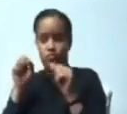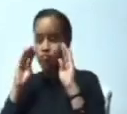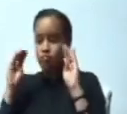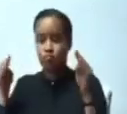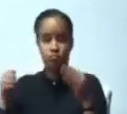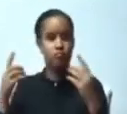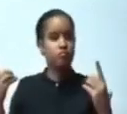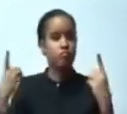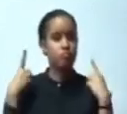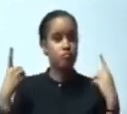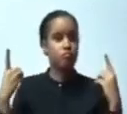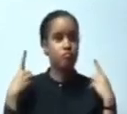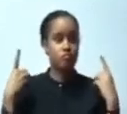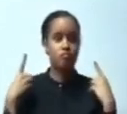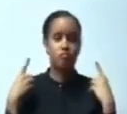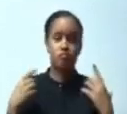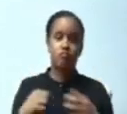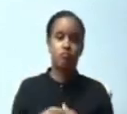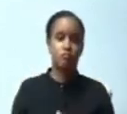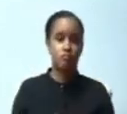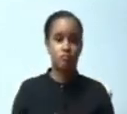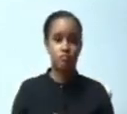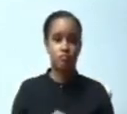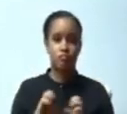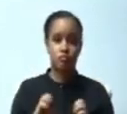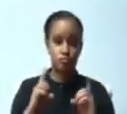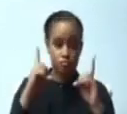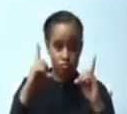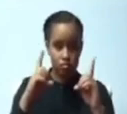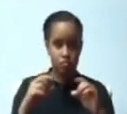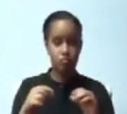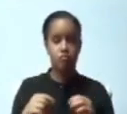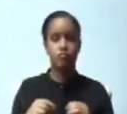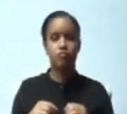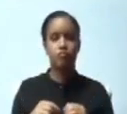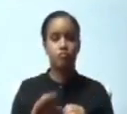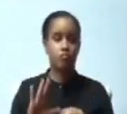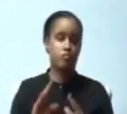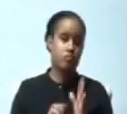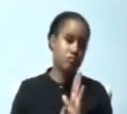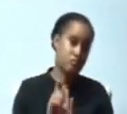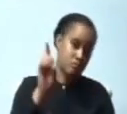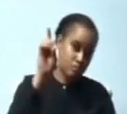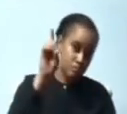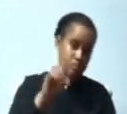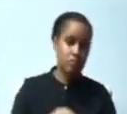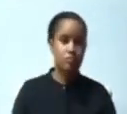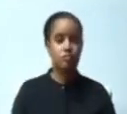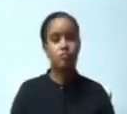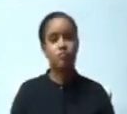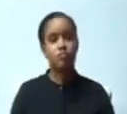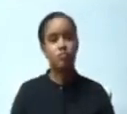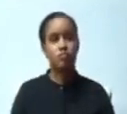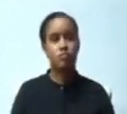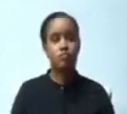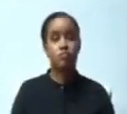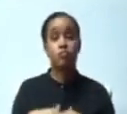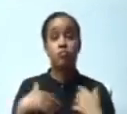del bien, del deporte, de la educación y de su desarrollo integral. De tal